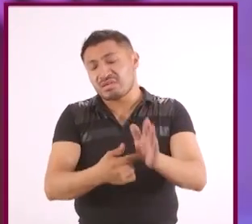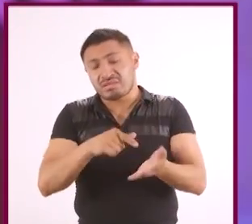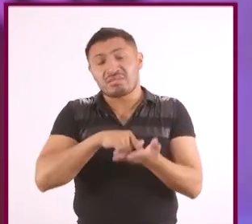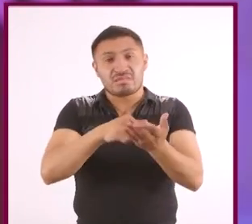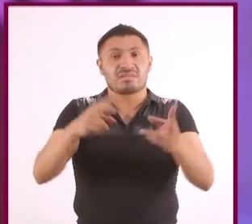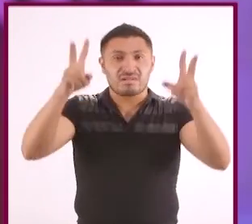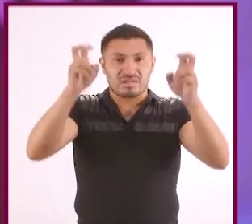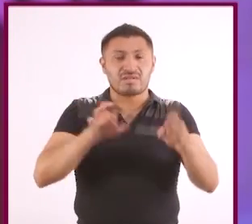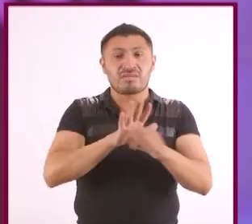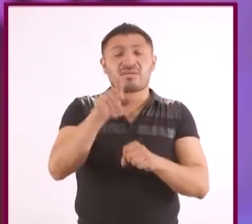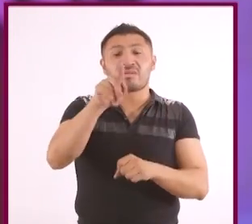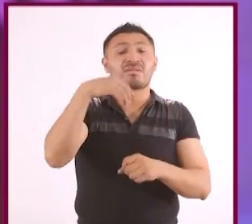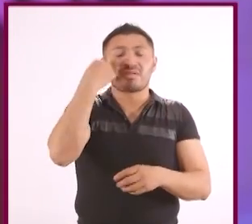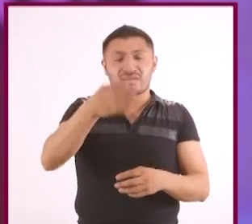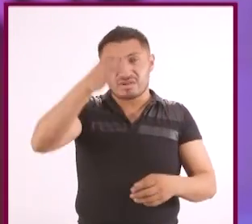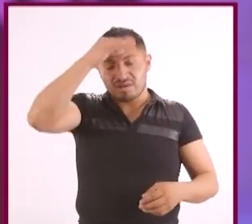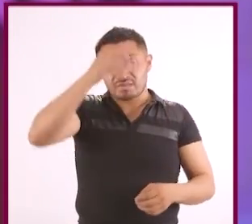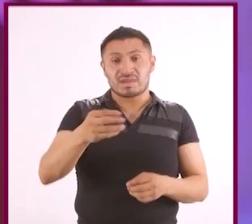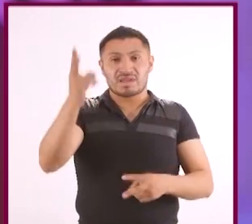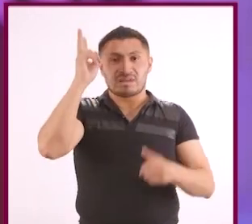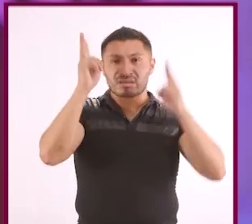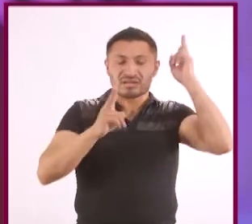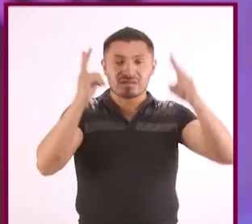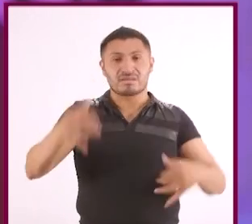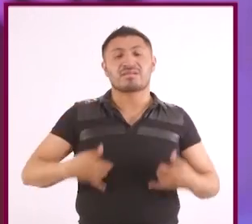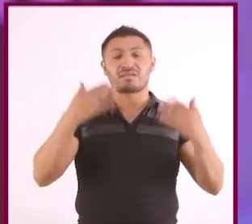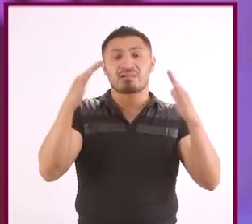gustaría que abordáramos. Visítanos en